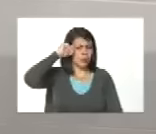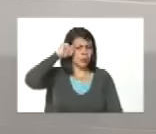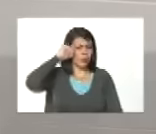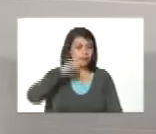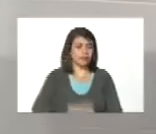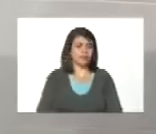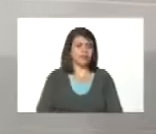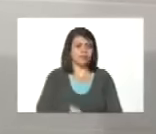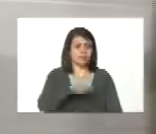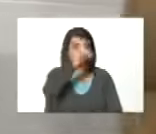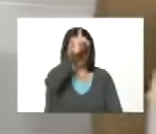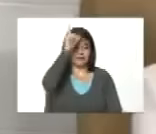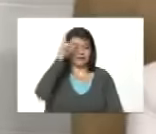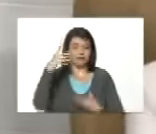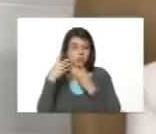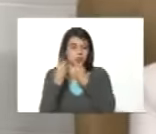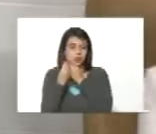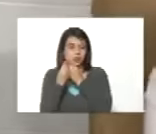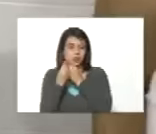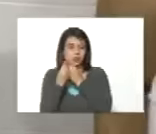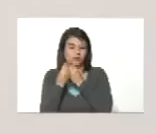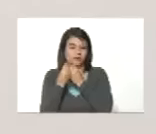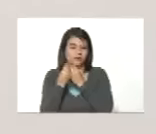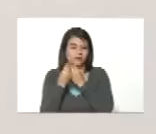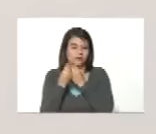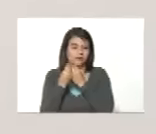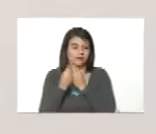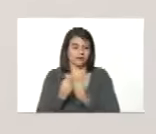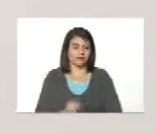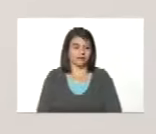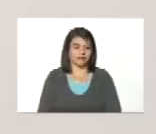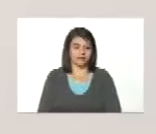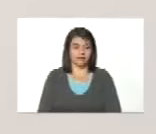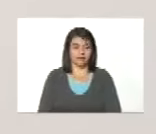Leopoldo Castillo? Al ladito estaba este viejo.